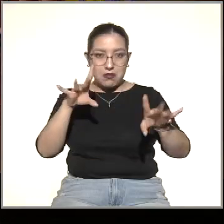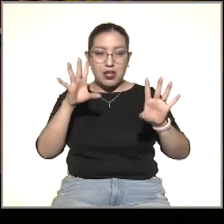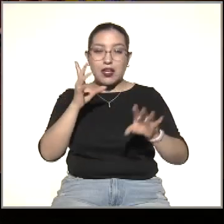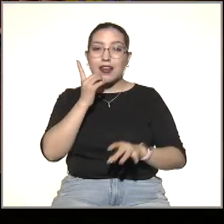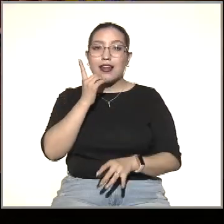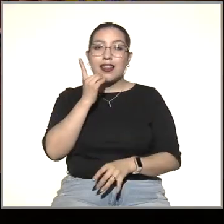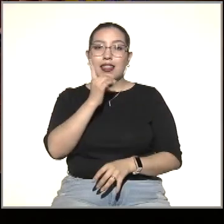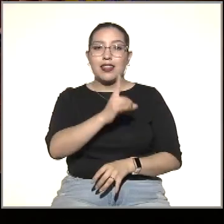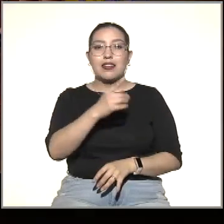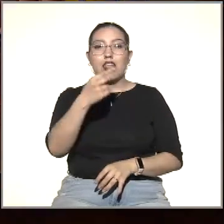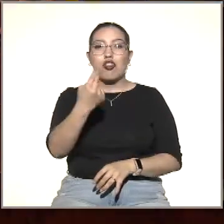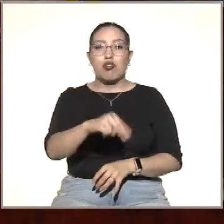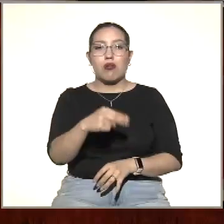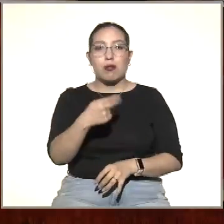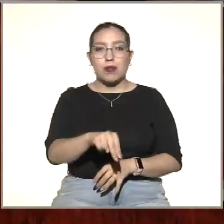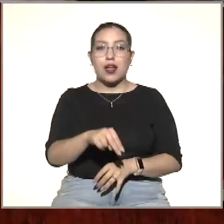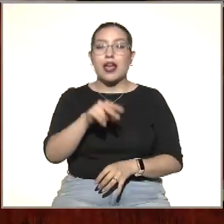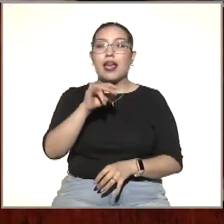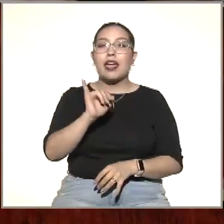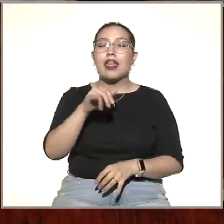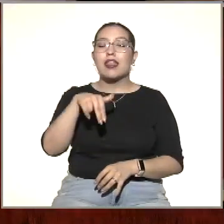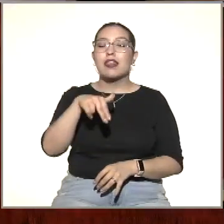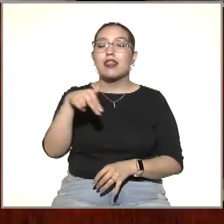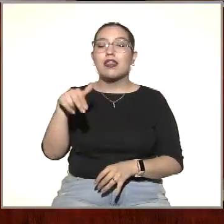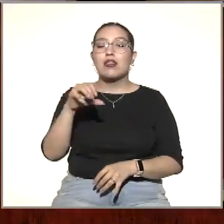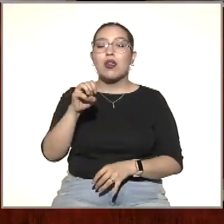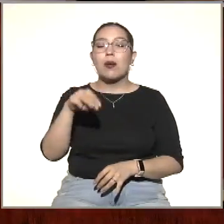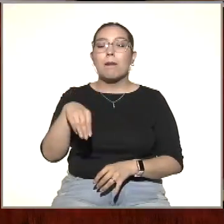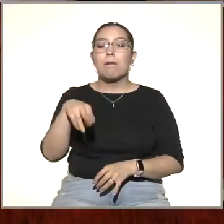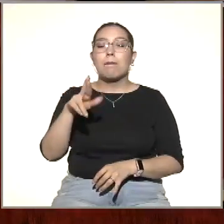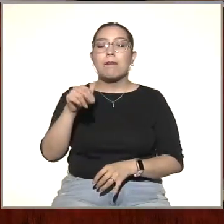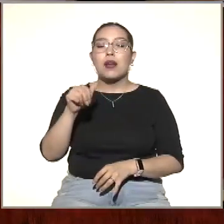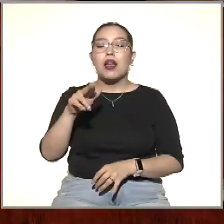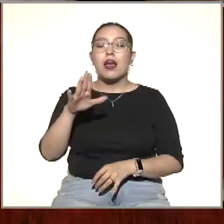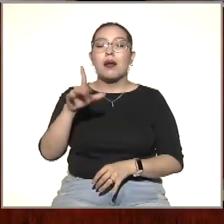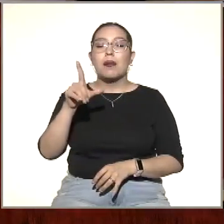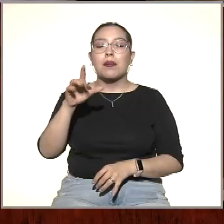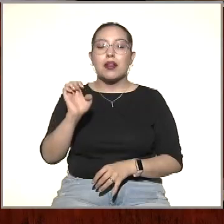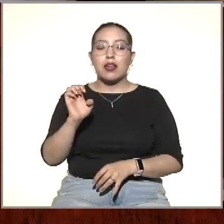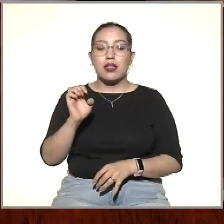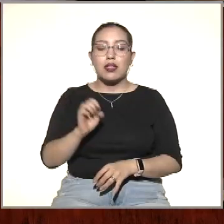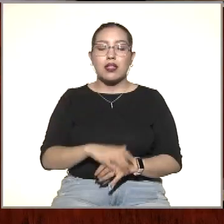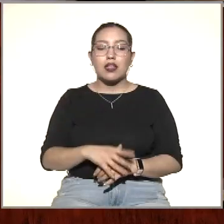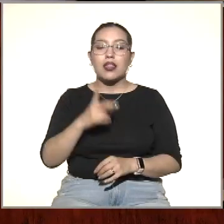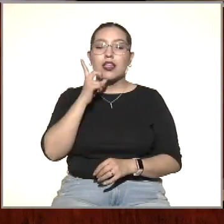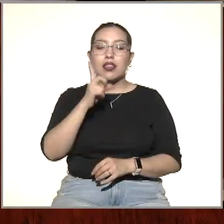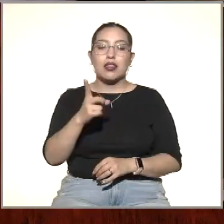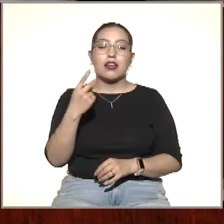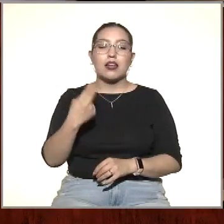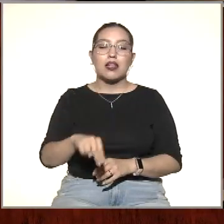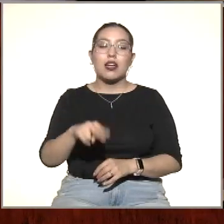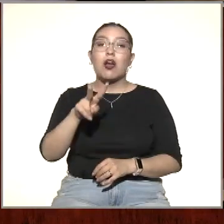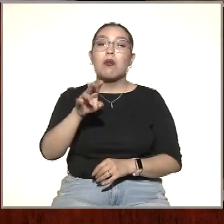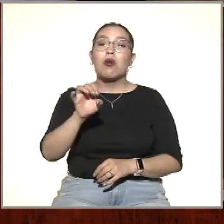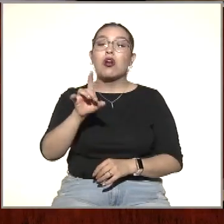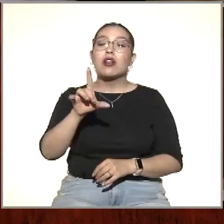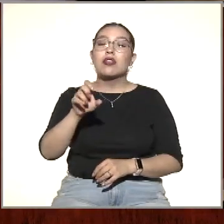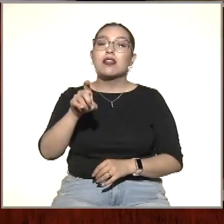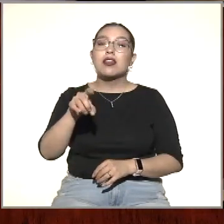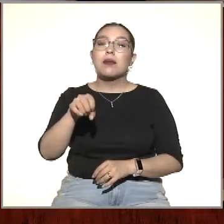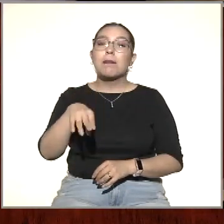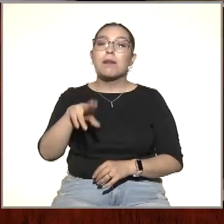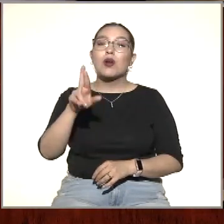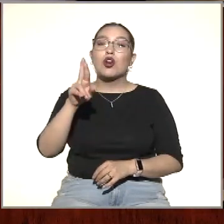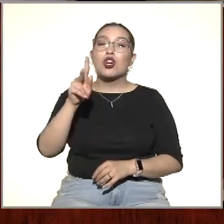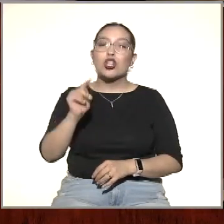el innombrable, ¿no? Es que no puedes, no digas ese nombre, y él sí decía, se me fue, ¿cómo se llama? Voldemort, ¿no?